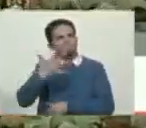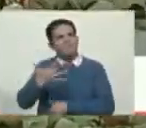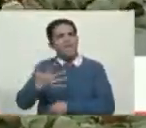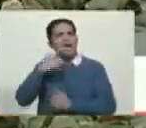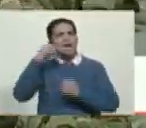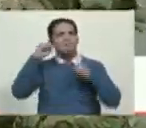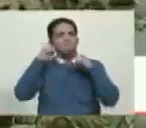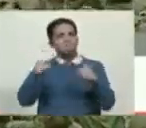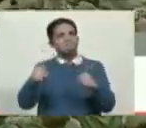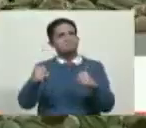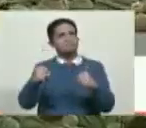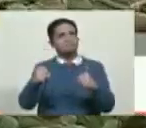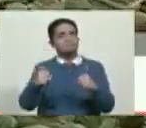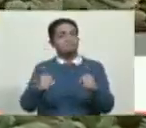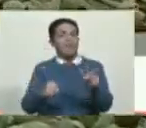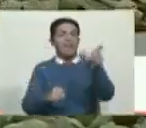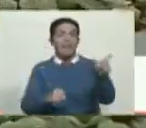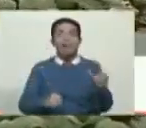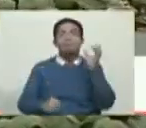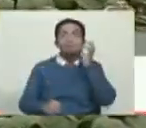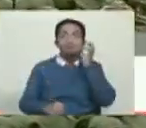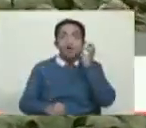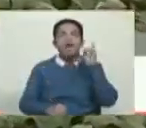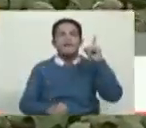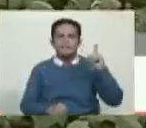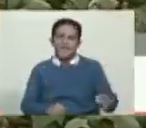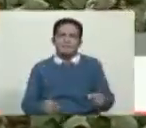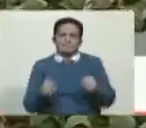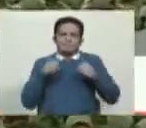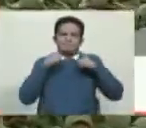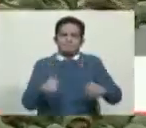una lideresa militar, tiene que ser enérgica.